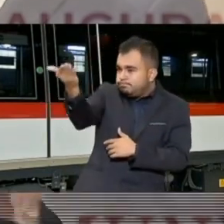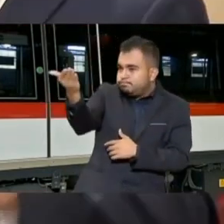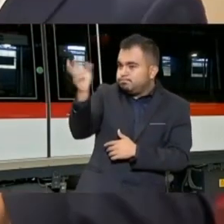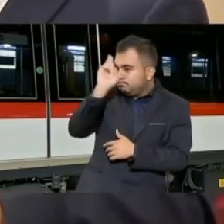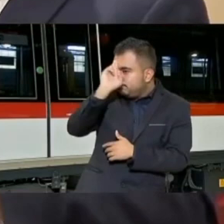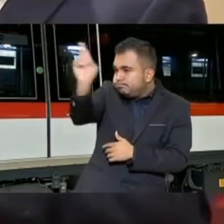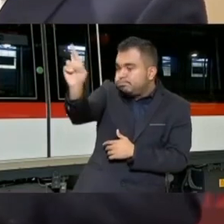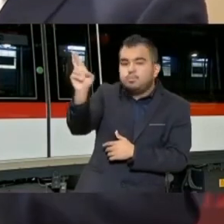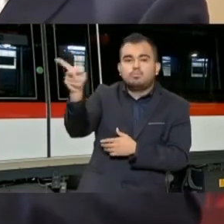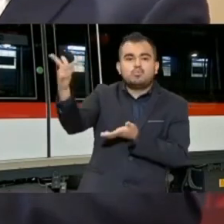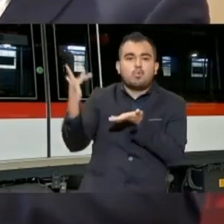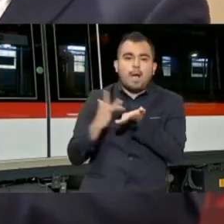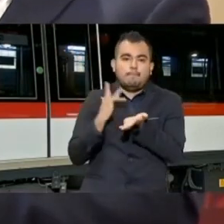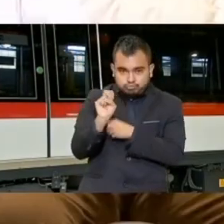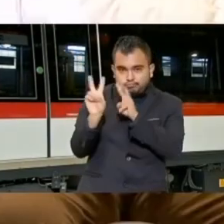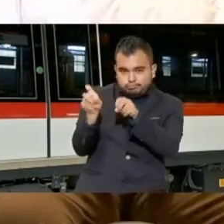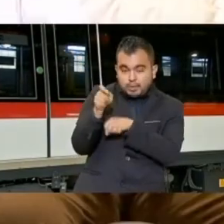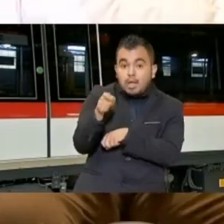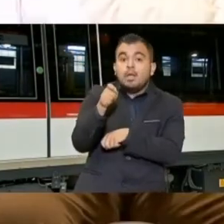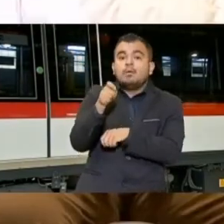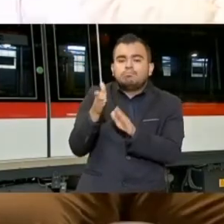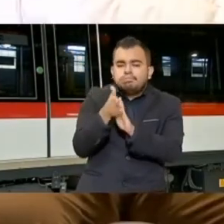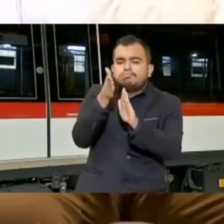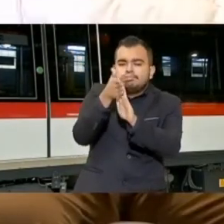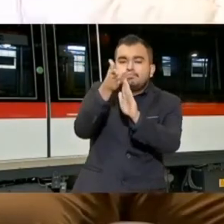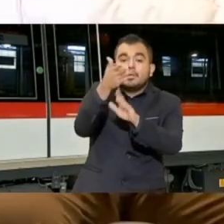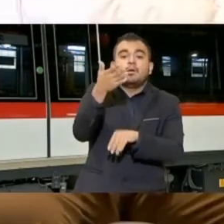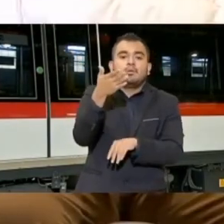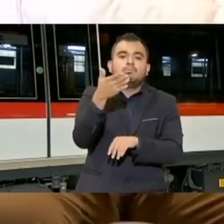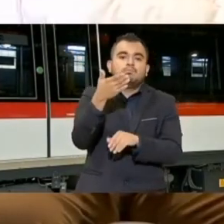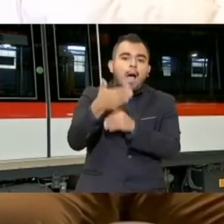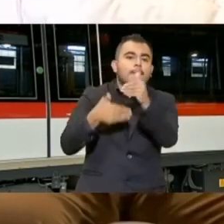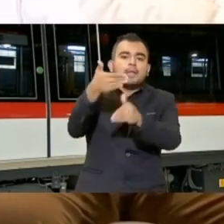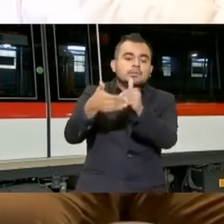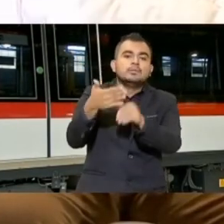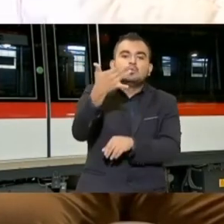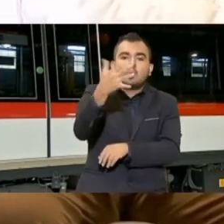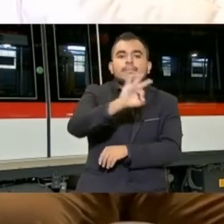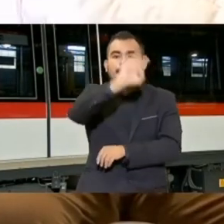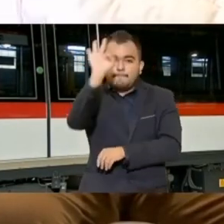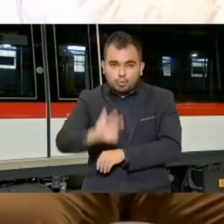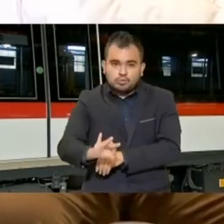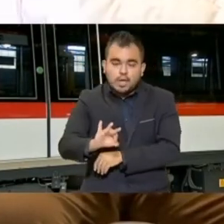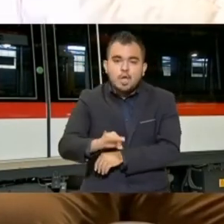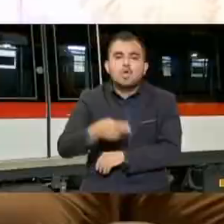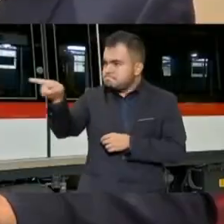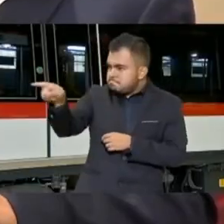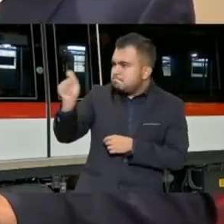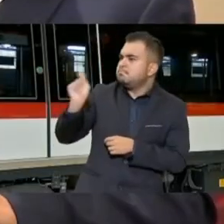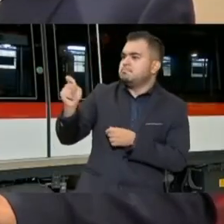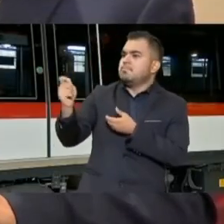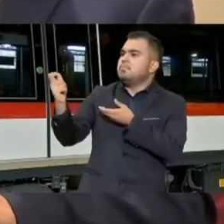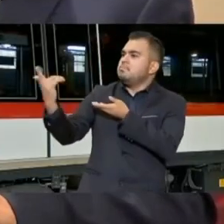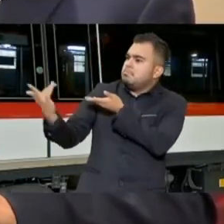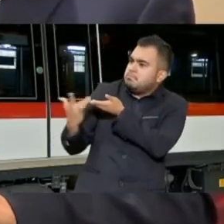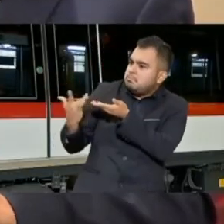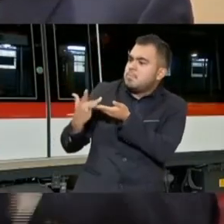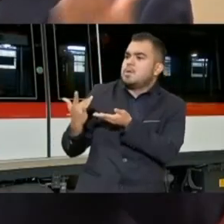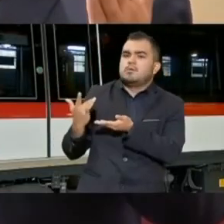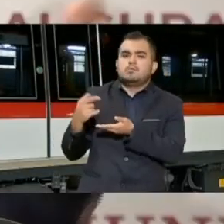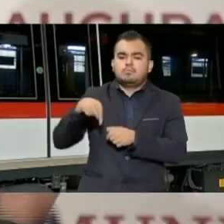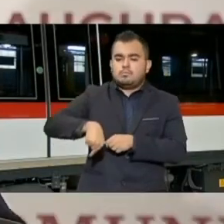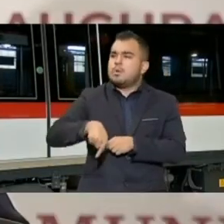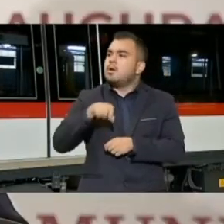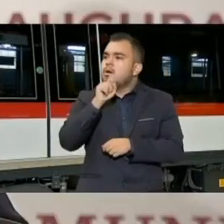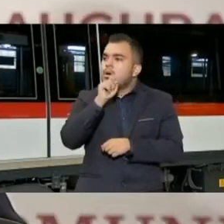ningún tipo de matiz. Usted nos ayudó y usted se la jugó por nuestro estado y por nuestra ciudad,